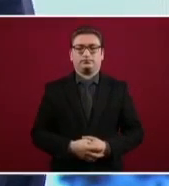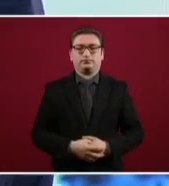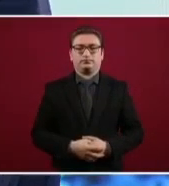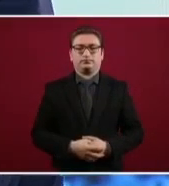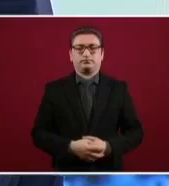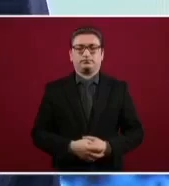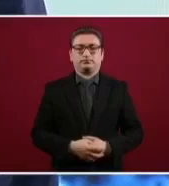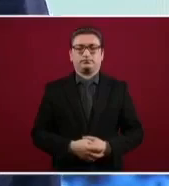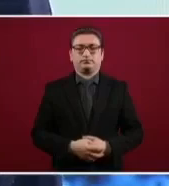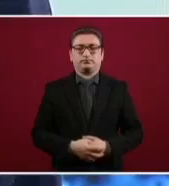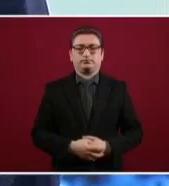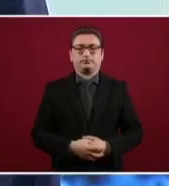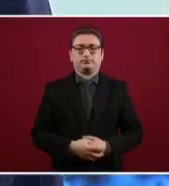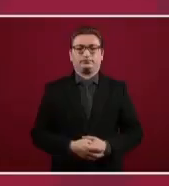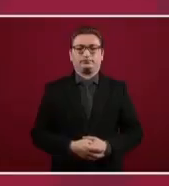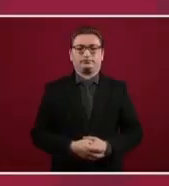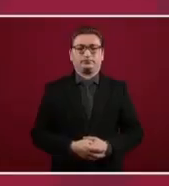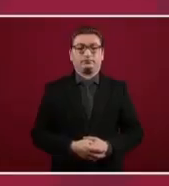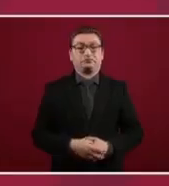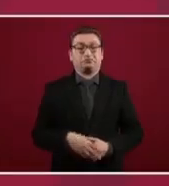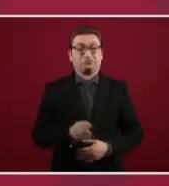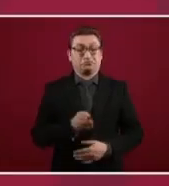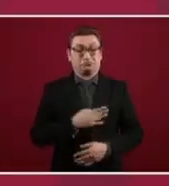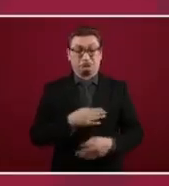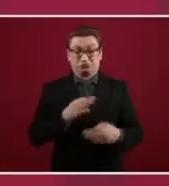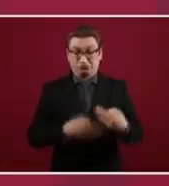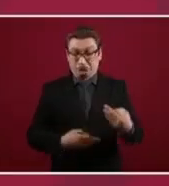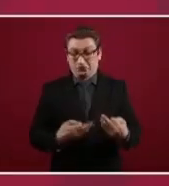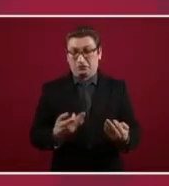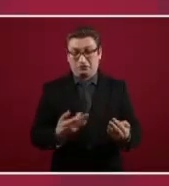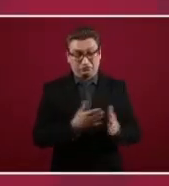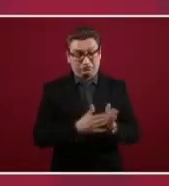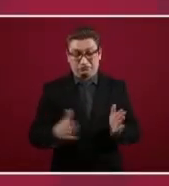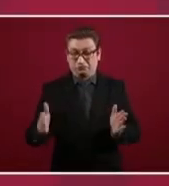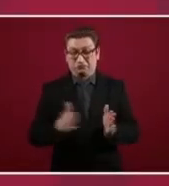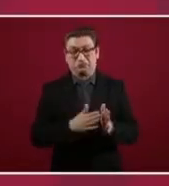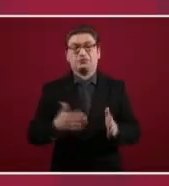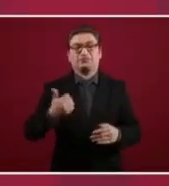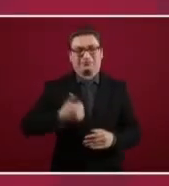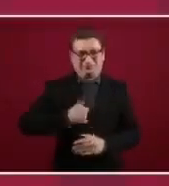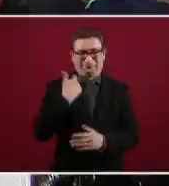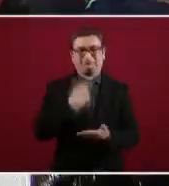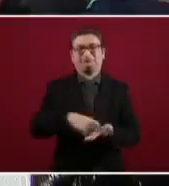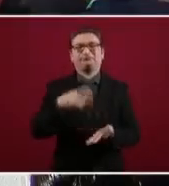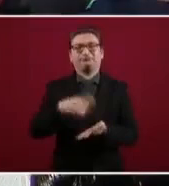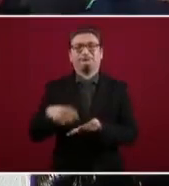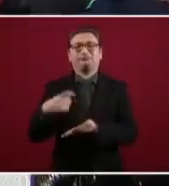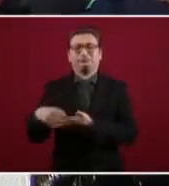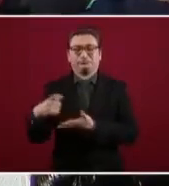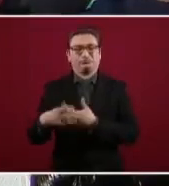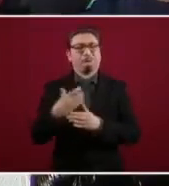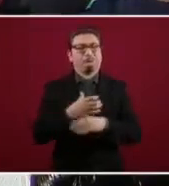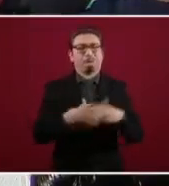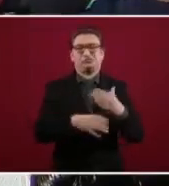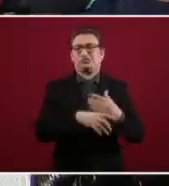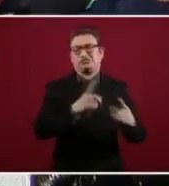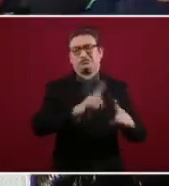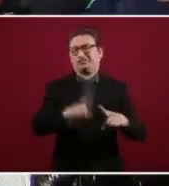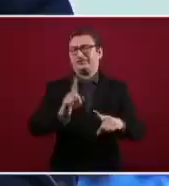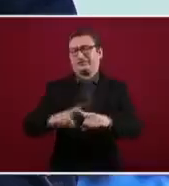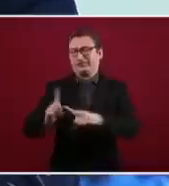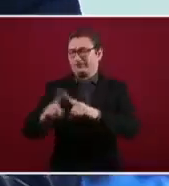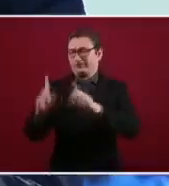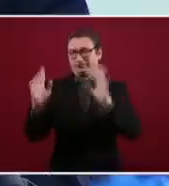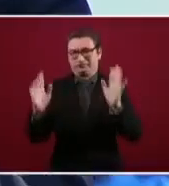entonces el buen fin para poder comprar varias cosas ya